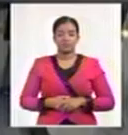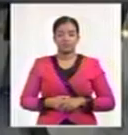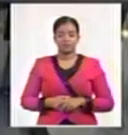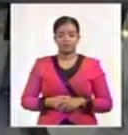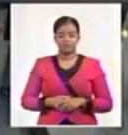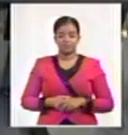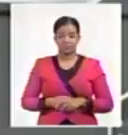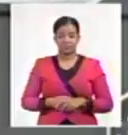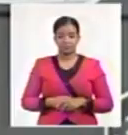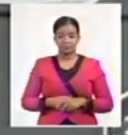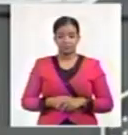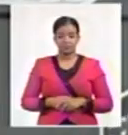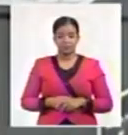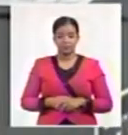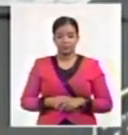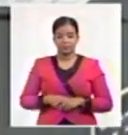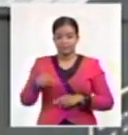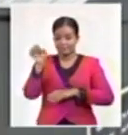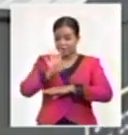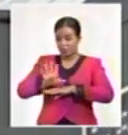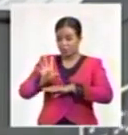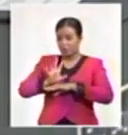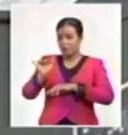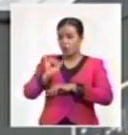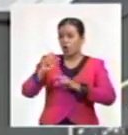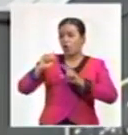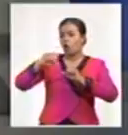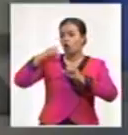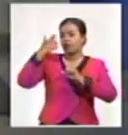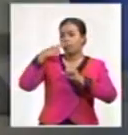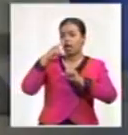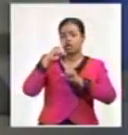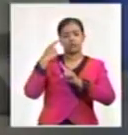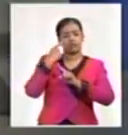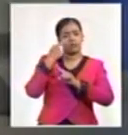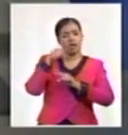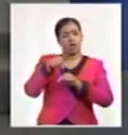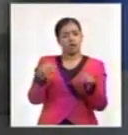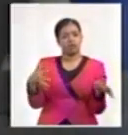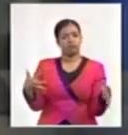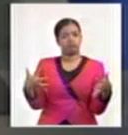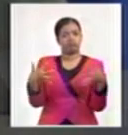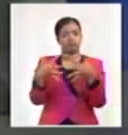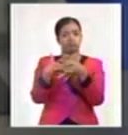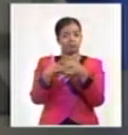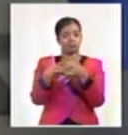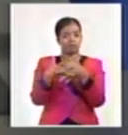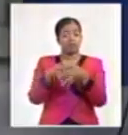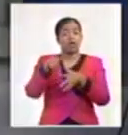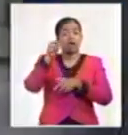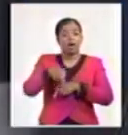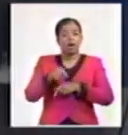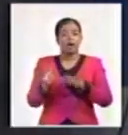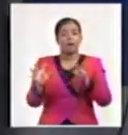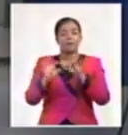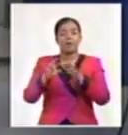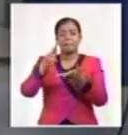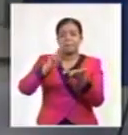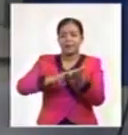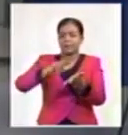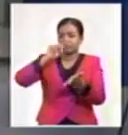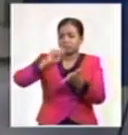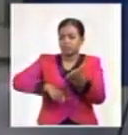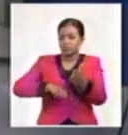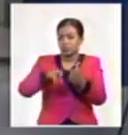La Unión Europea y la OTAN siguen fortaleciendo sus lazos. Bruselas y la Alianza firmaron este martes una nueva declaración conjunta